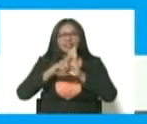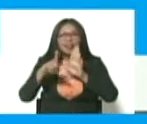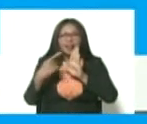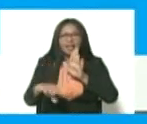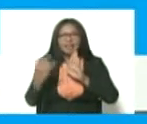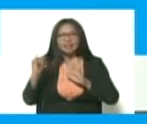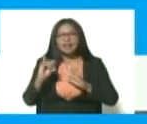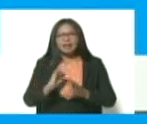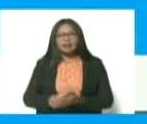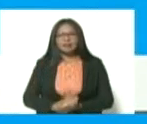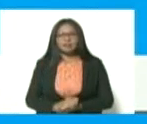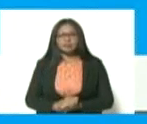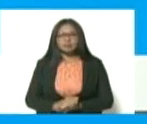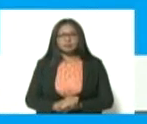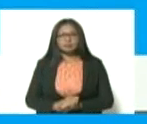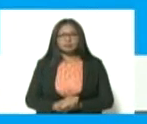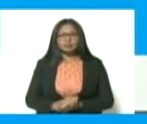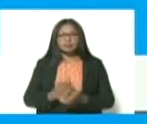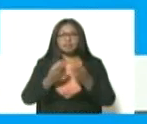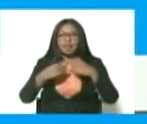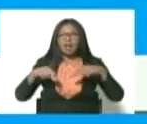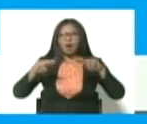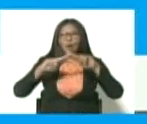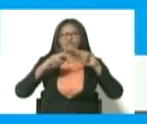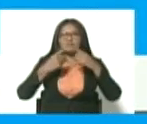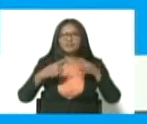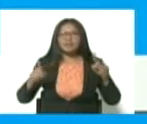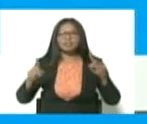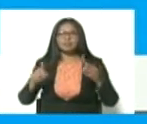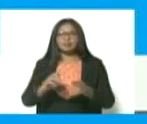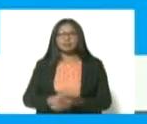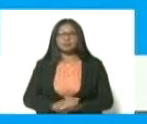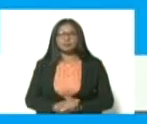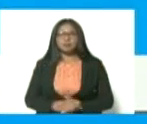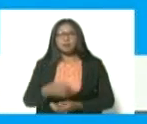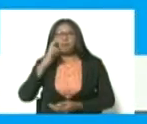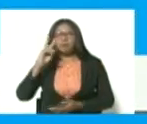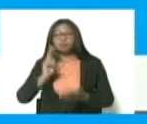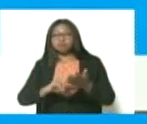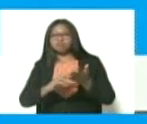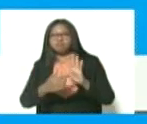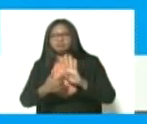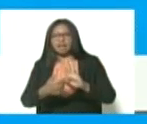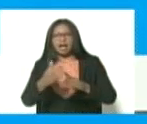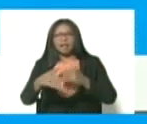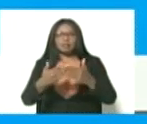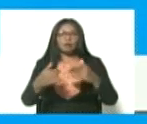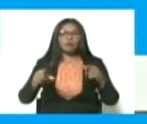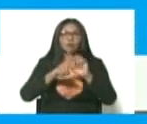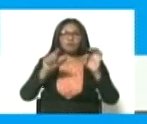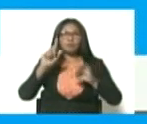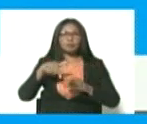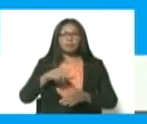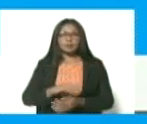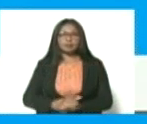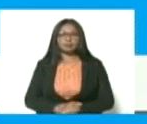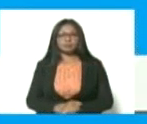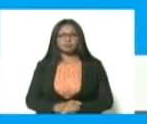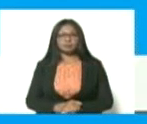Unidas. Así que bueno, esperemos que estas realidades lleguen a donde tienen que